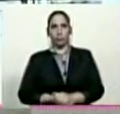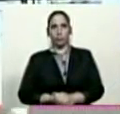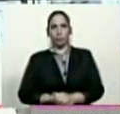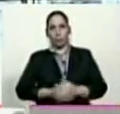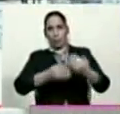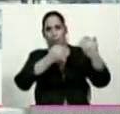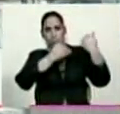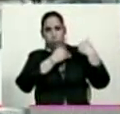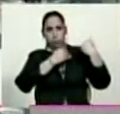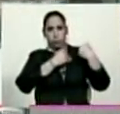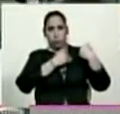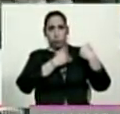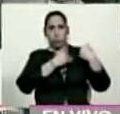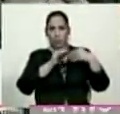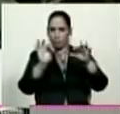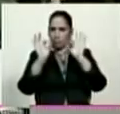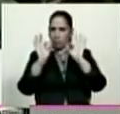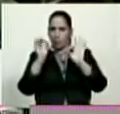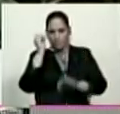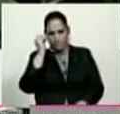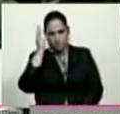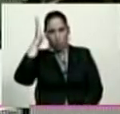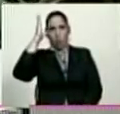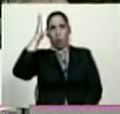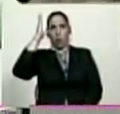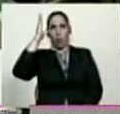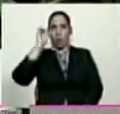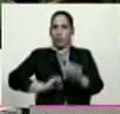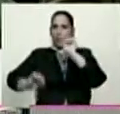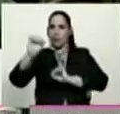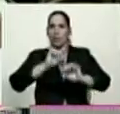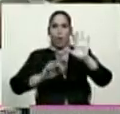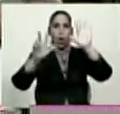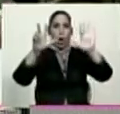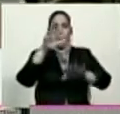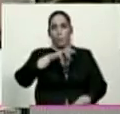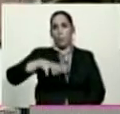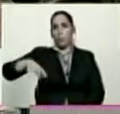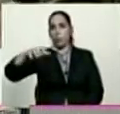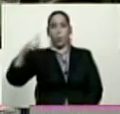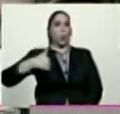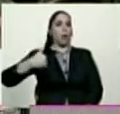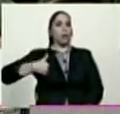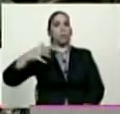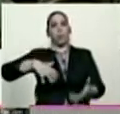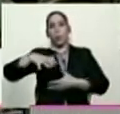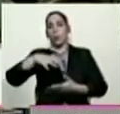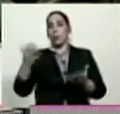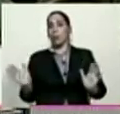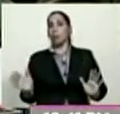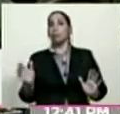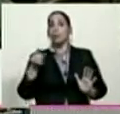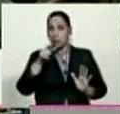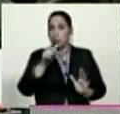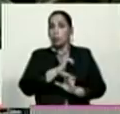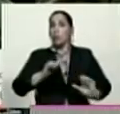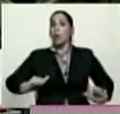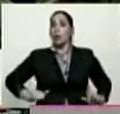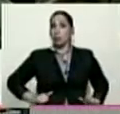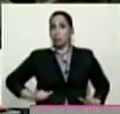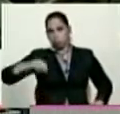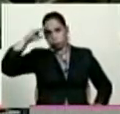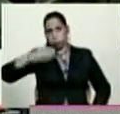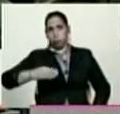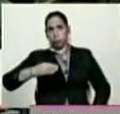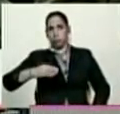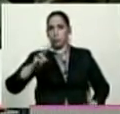responsabilidades específicas, con capacidad de defender los 8 territorios en cualquier circunstancia. Esto sí es una Fuerza Armada de verdad